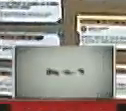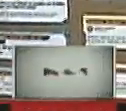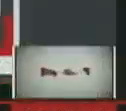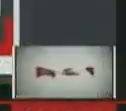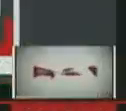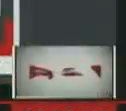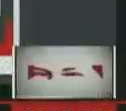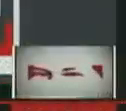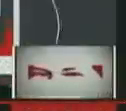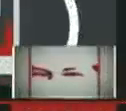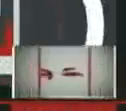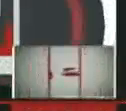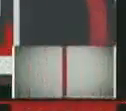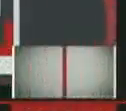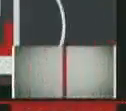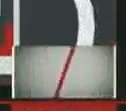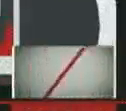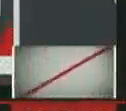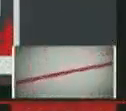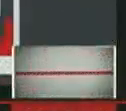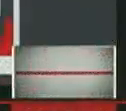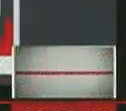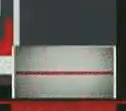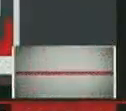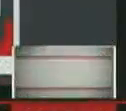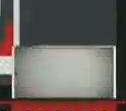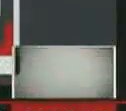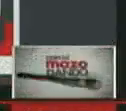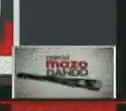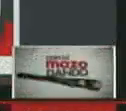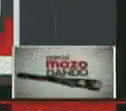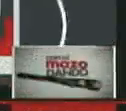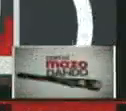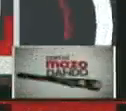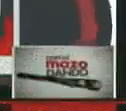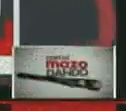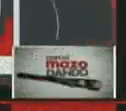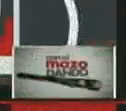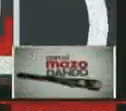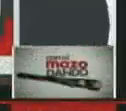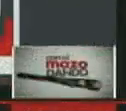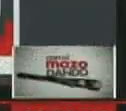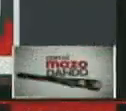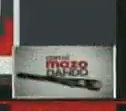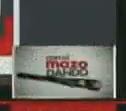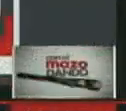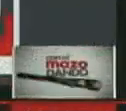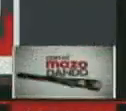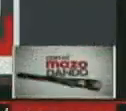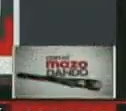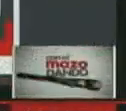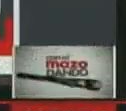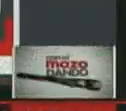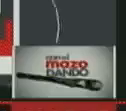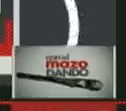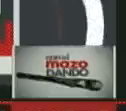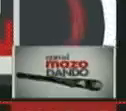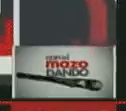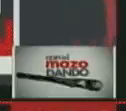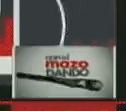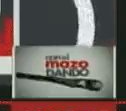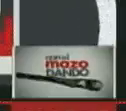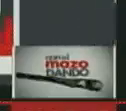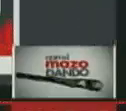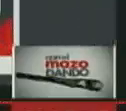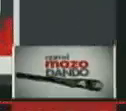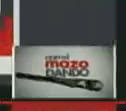Ajá. Y Octavio Cabello Rondón, felicidades. Rondón. ¿Quién habla? Por aquí un